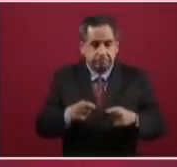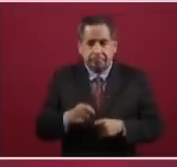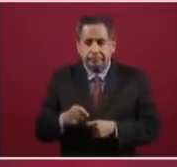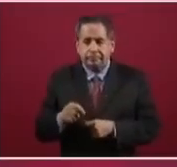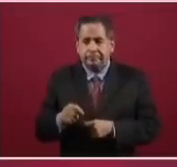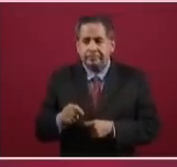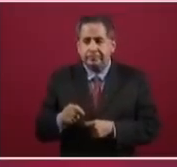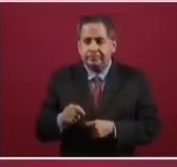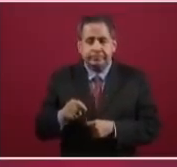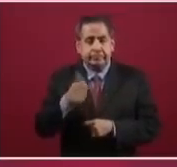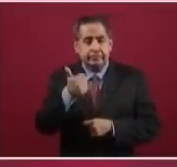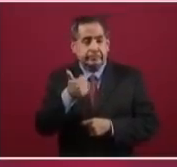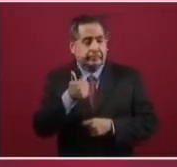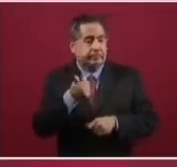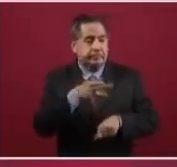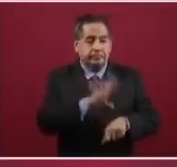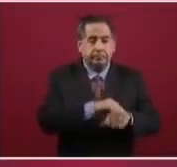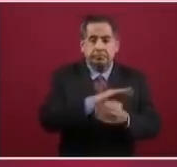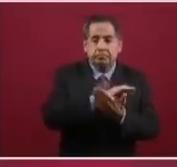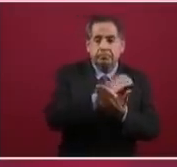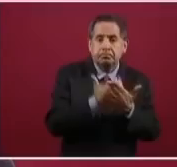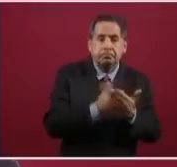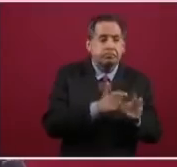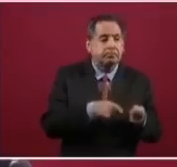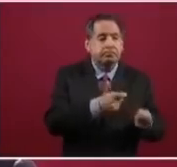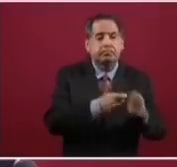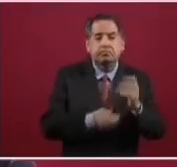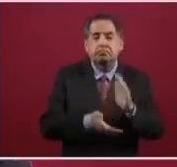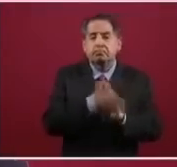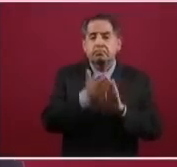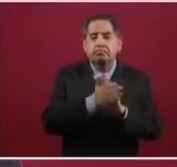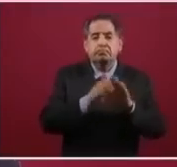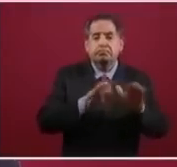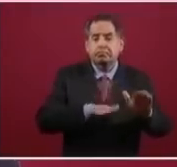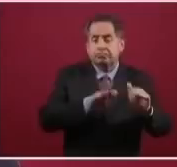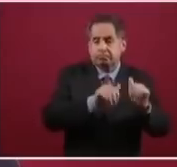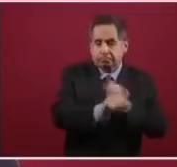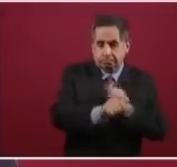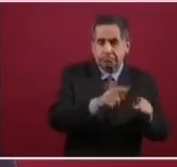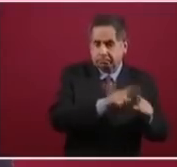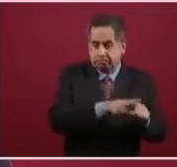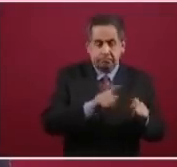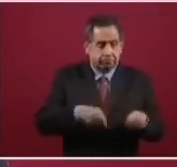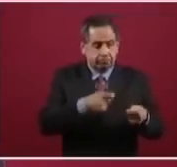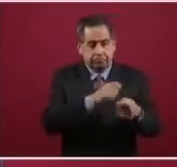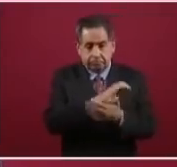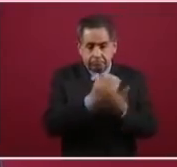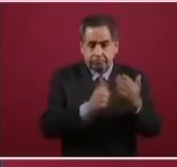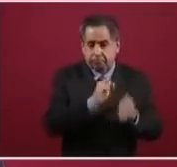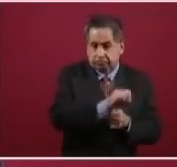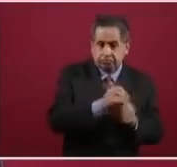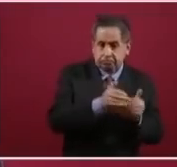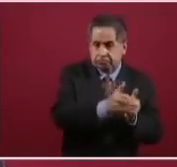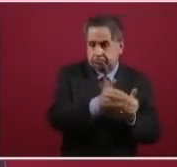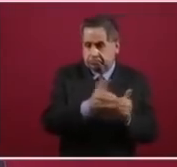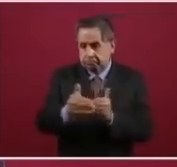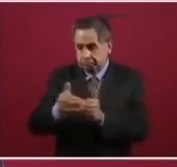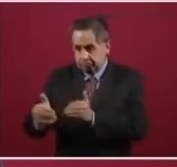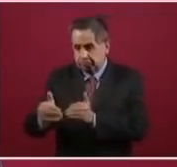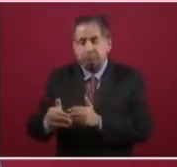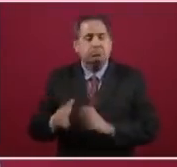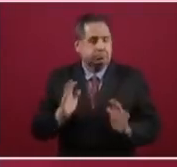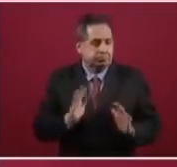66 concesiones carreteras es qué quiere decir esto que alargamos el plazo de la concesión y contra el aumento en el tiempo